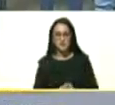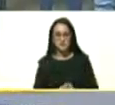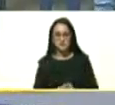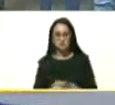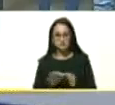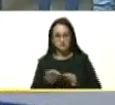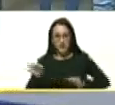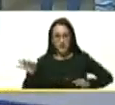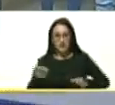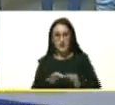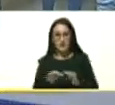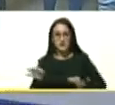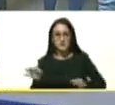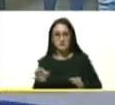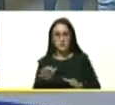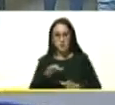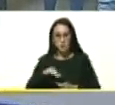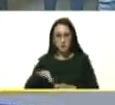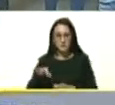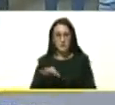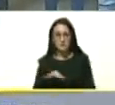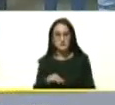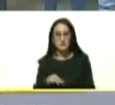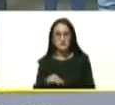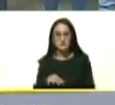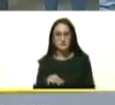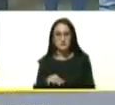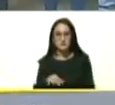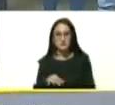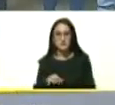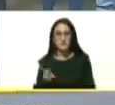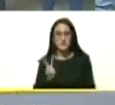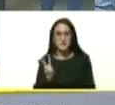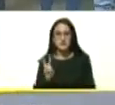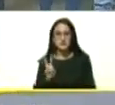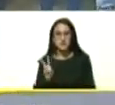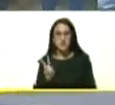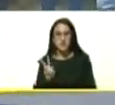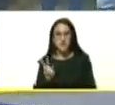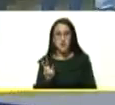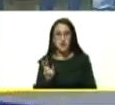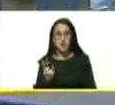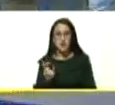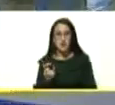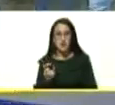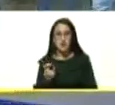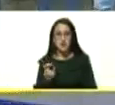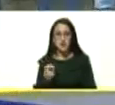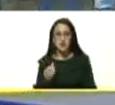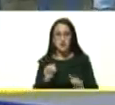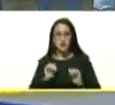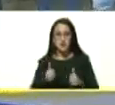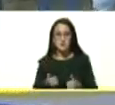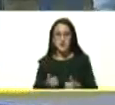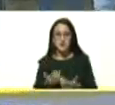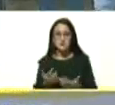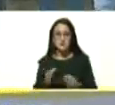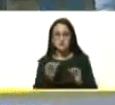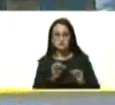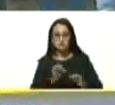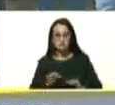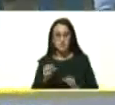hectáreas cultivables. Venezuela comienza a